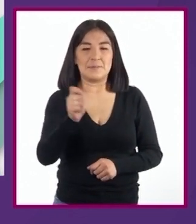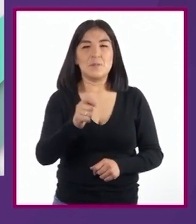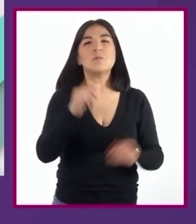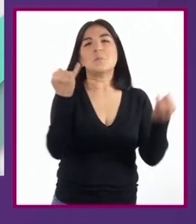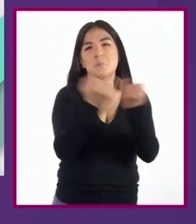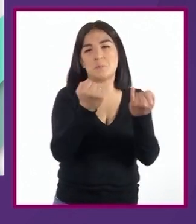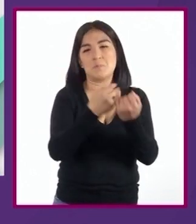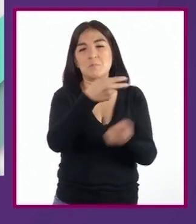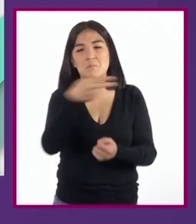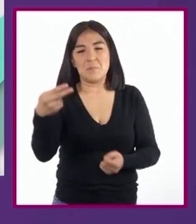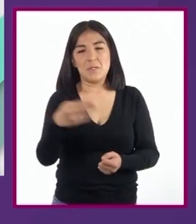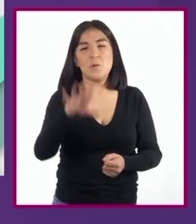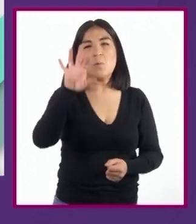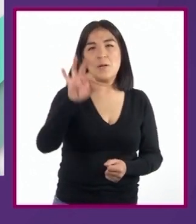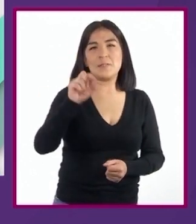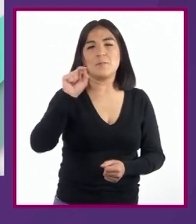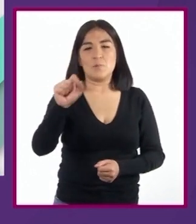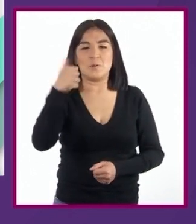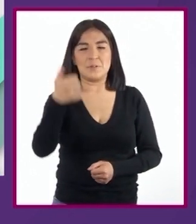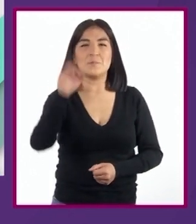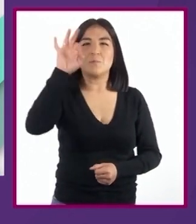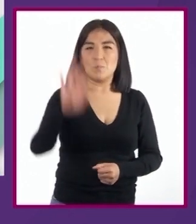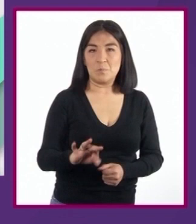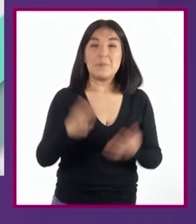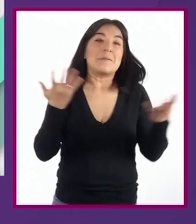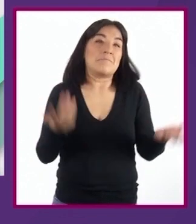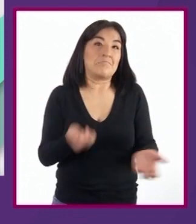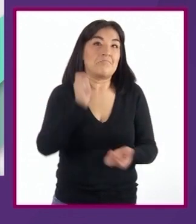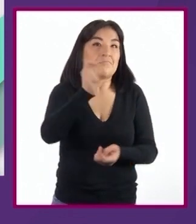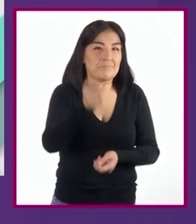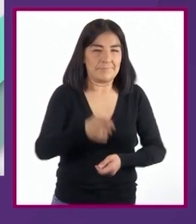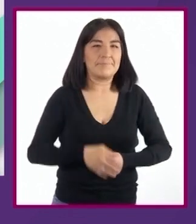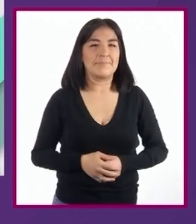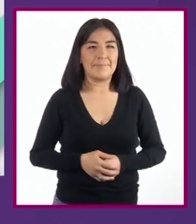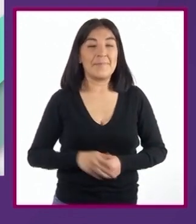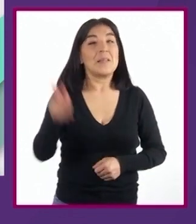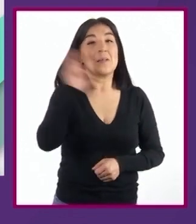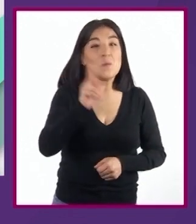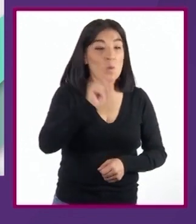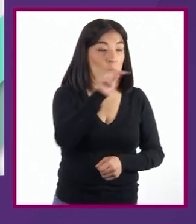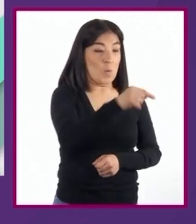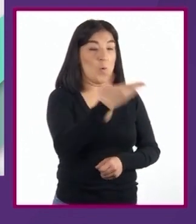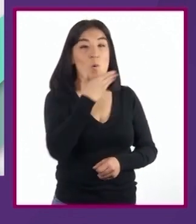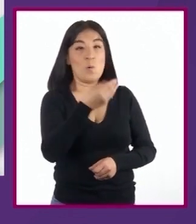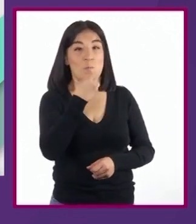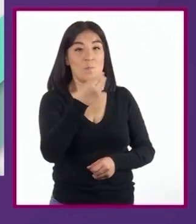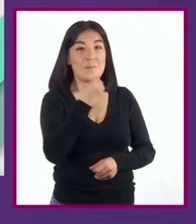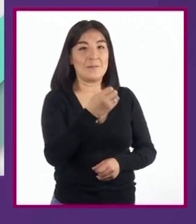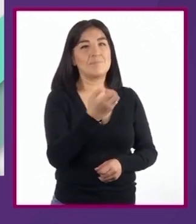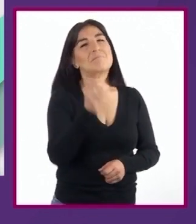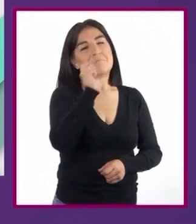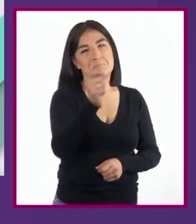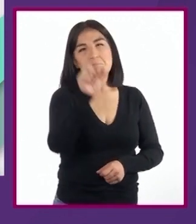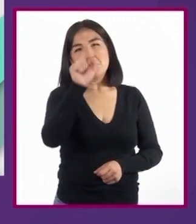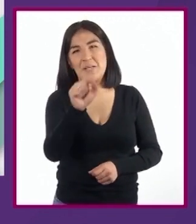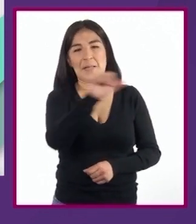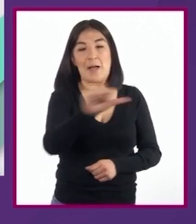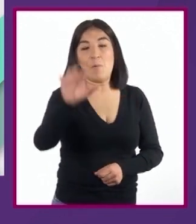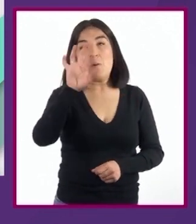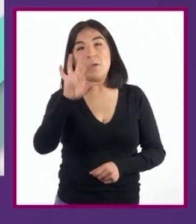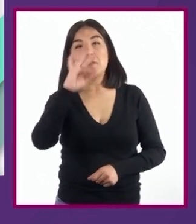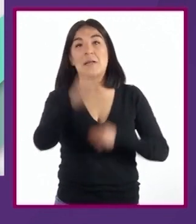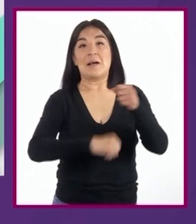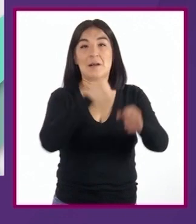a 40.6%. Es decir, la probabilidad de que un hombre de entre 20 y 40